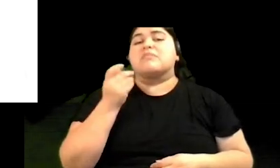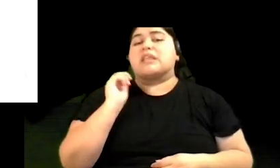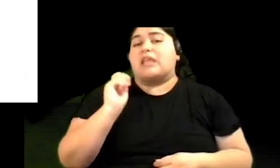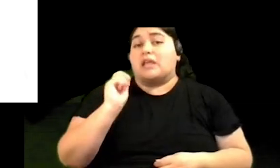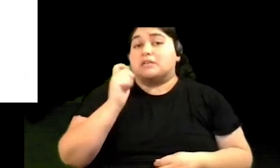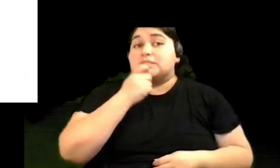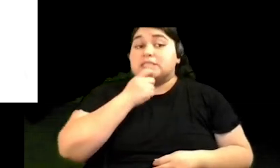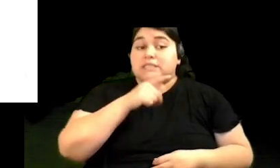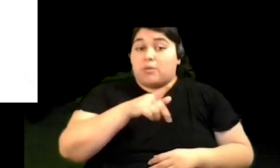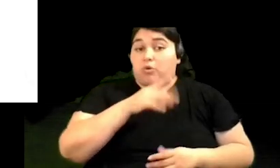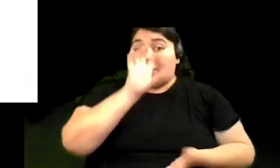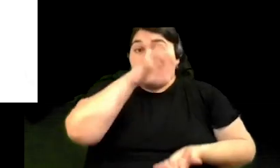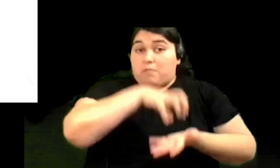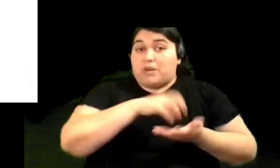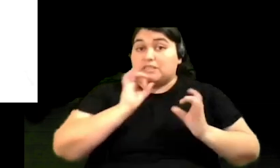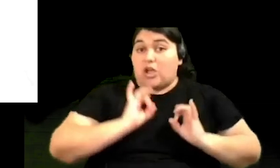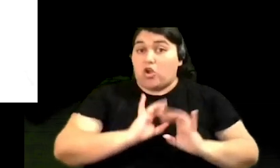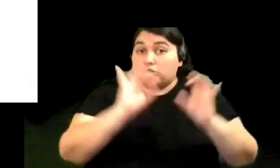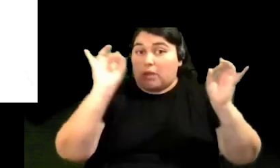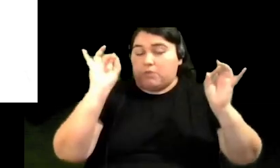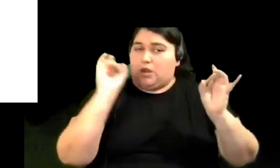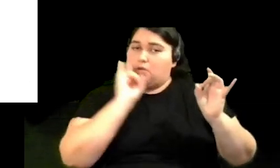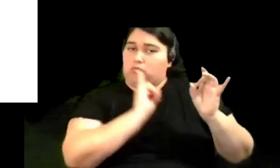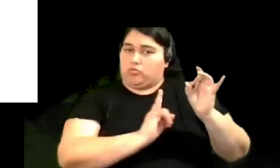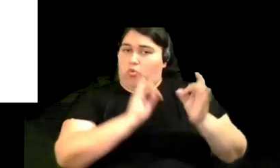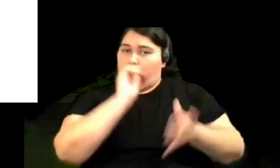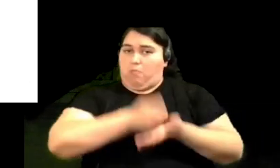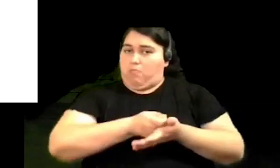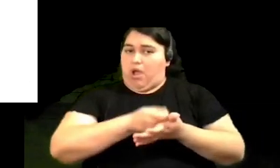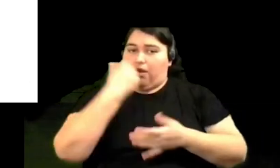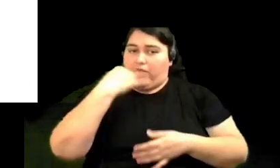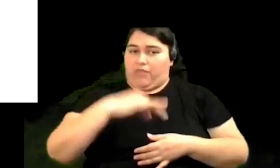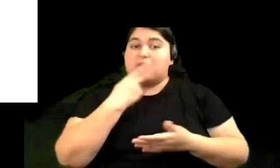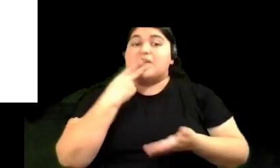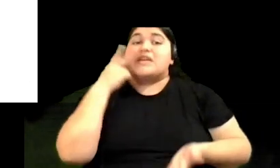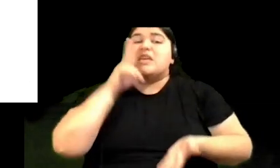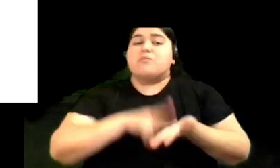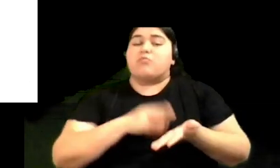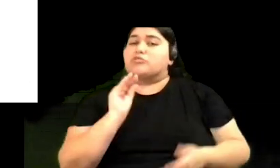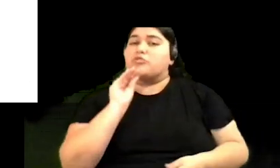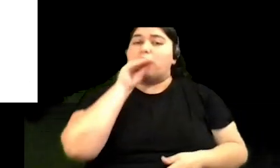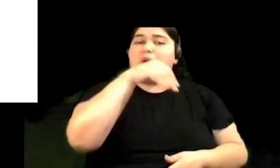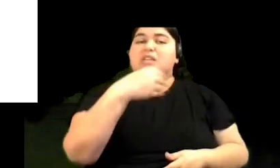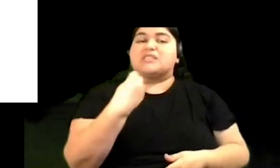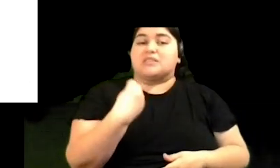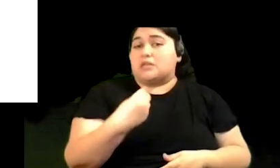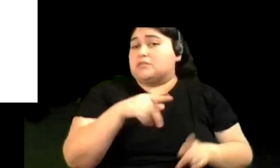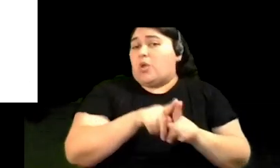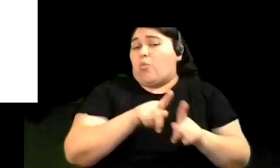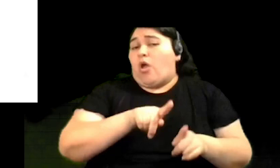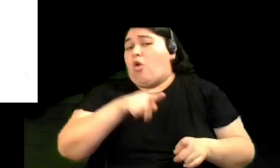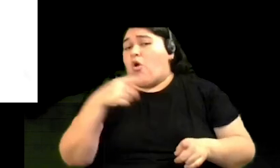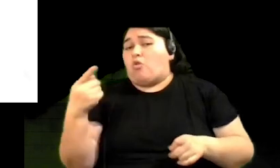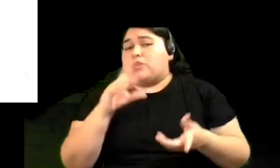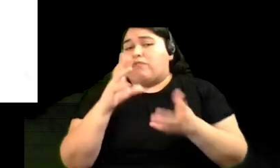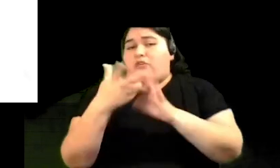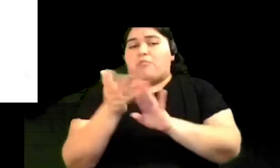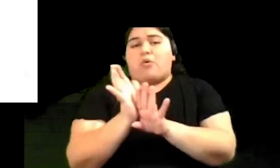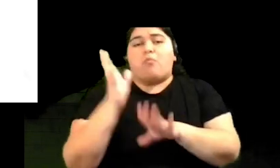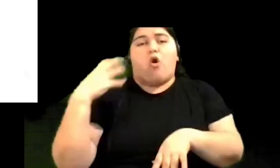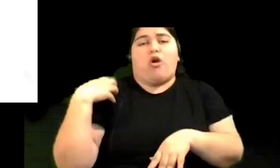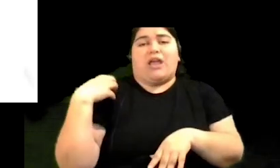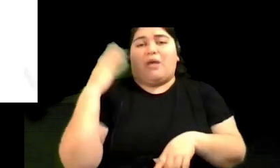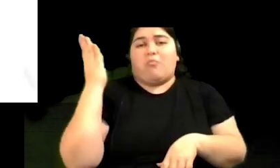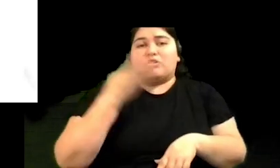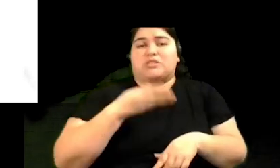de alguna manera paga. La gran diferencia va a ser que en el impuesto va a ser un impuesto como cualquier otro tributo de carácter general, lo que pasa es que hay